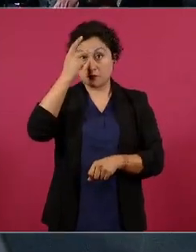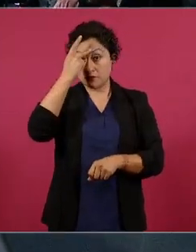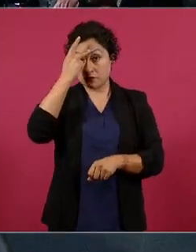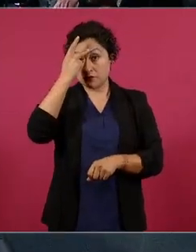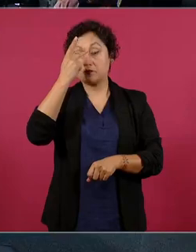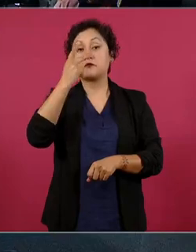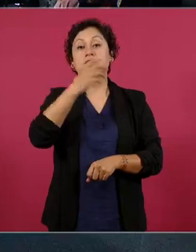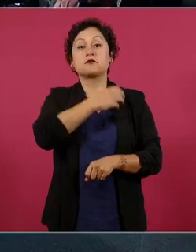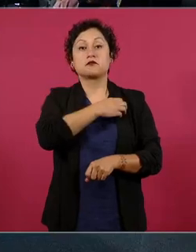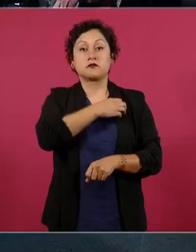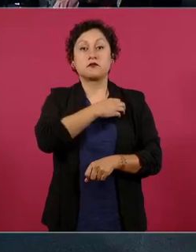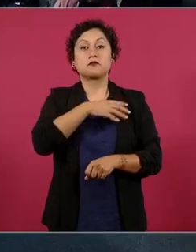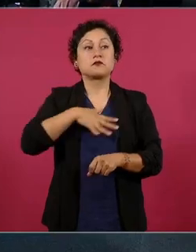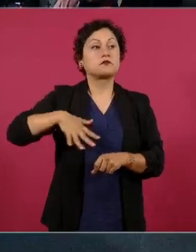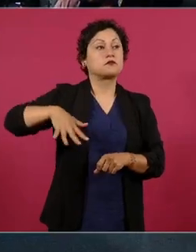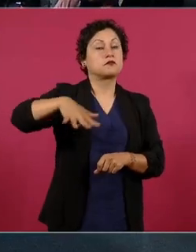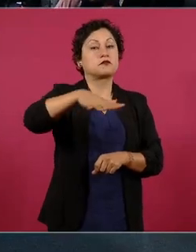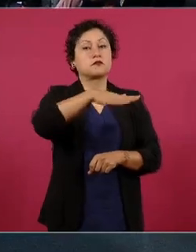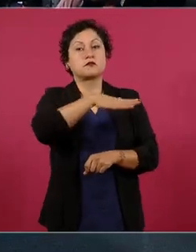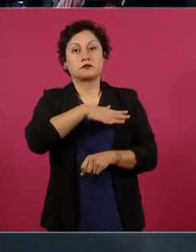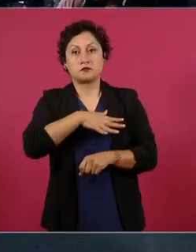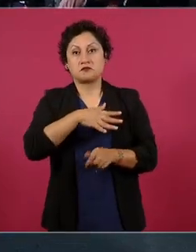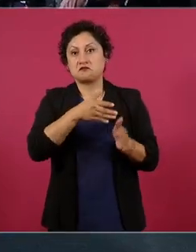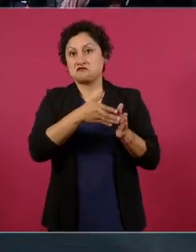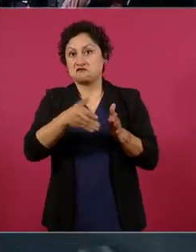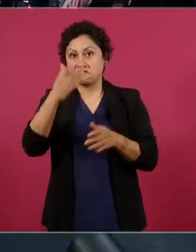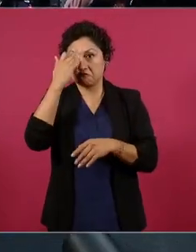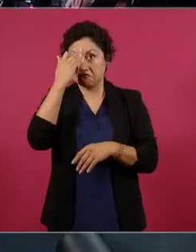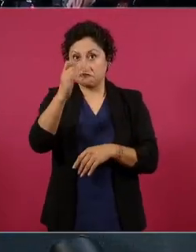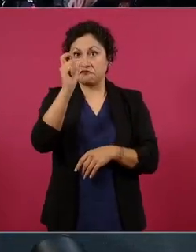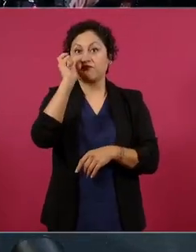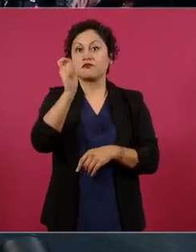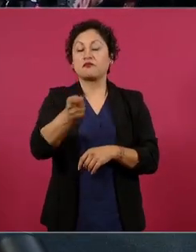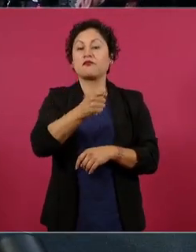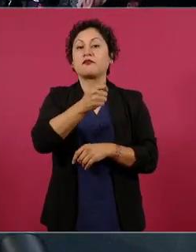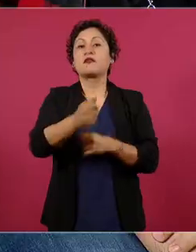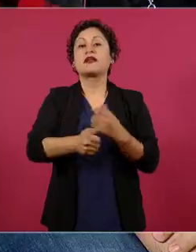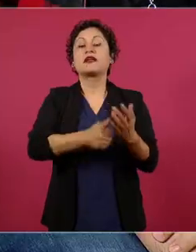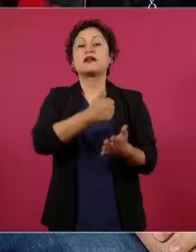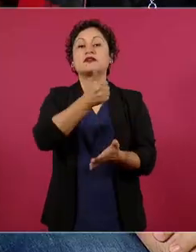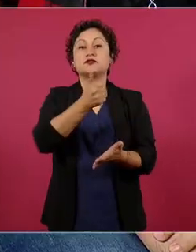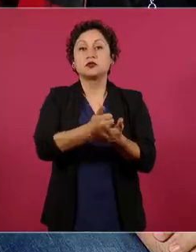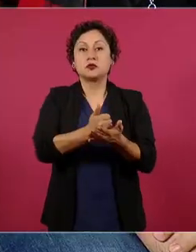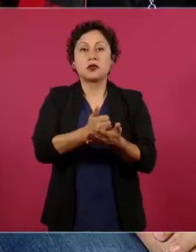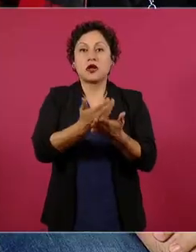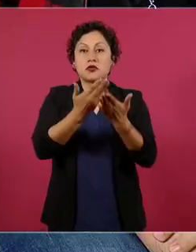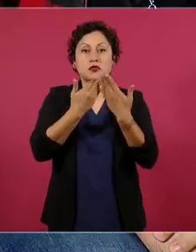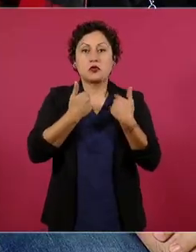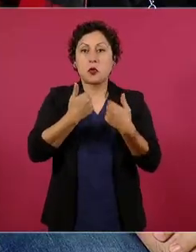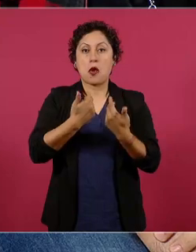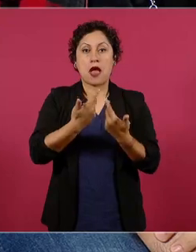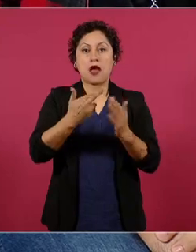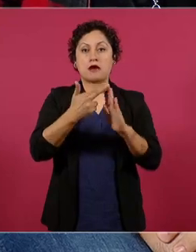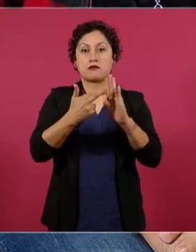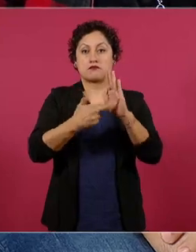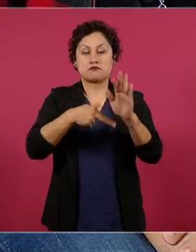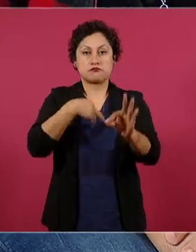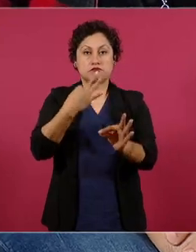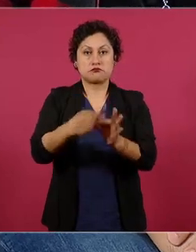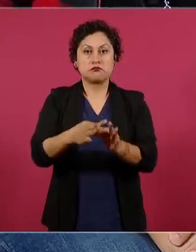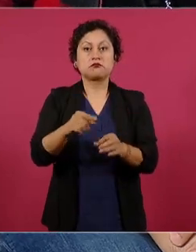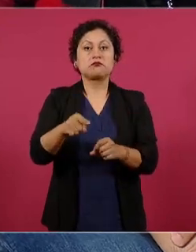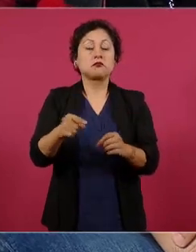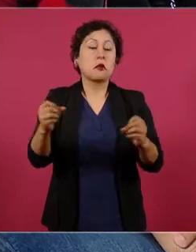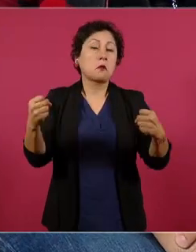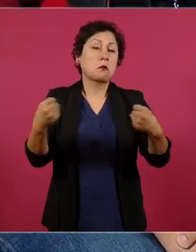se convirtió por varias horas prácticamente en una ciudad sin ley. Un pleito entre taxistas y operadores